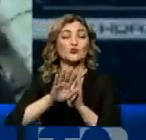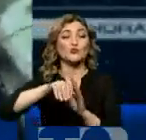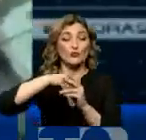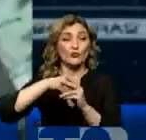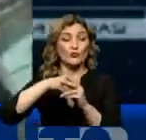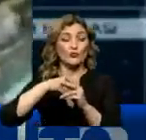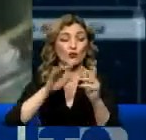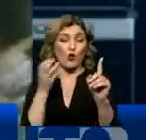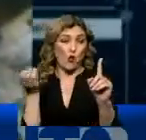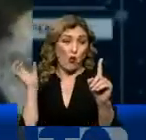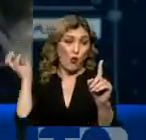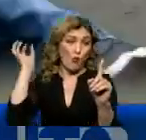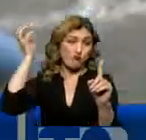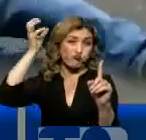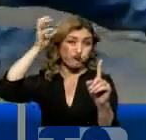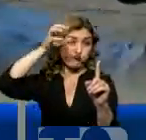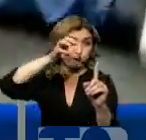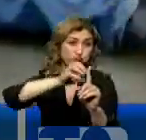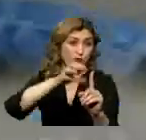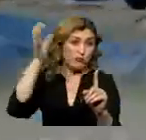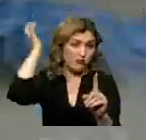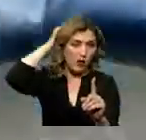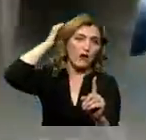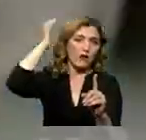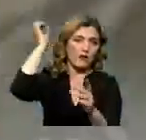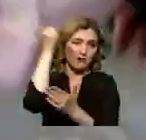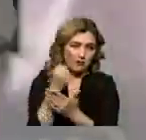el lanzamiento y la trayectoria de la piedra que lesionó